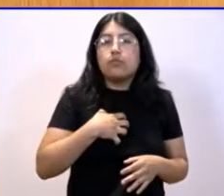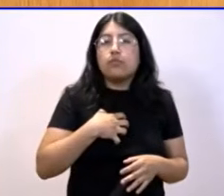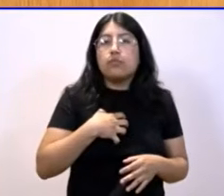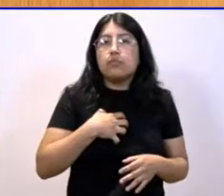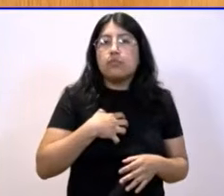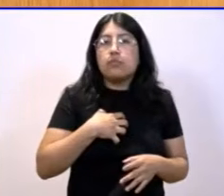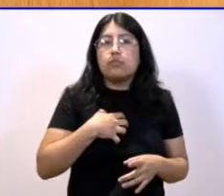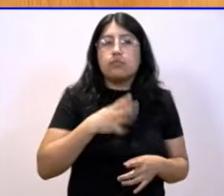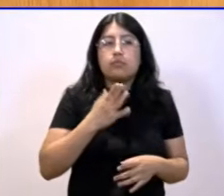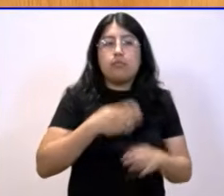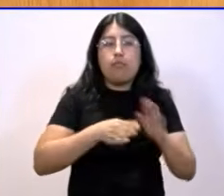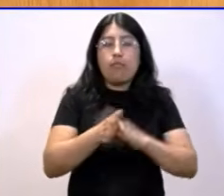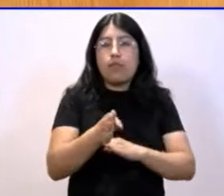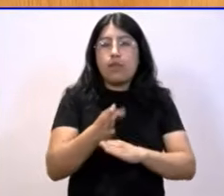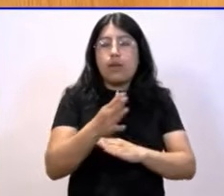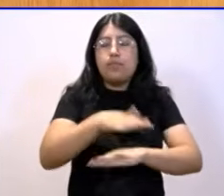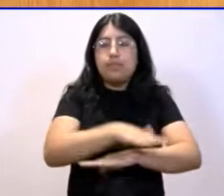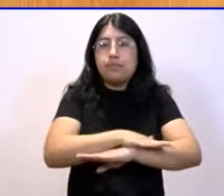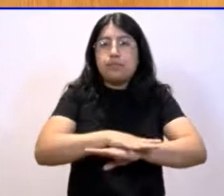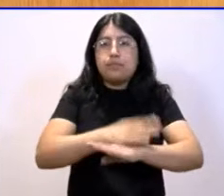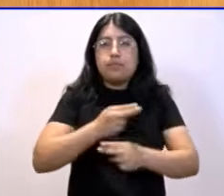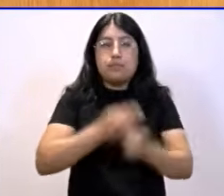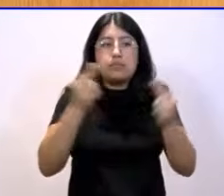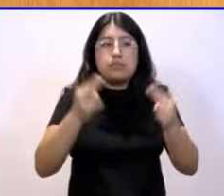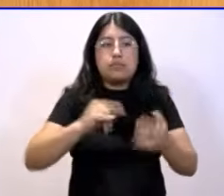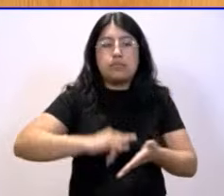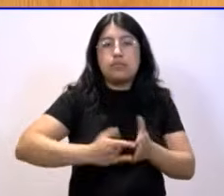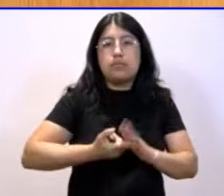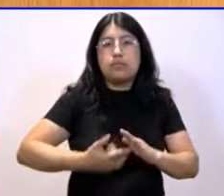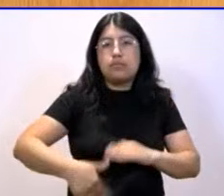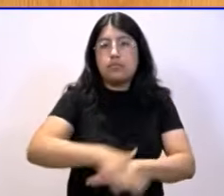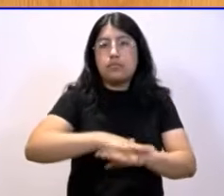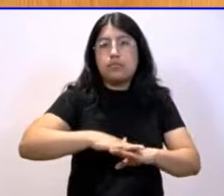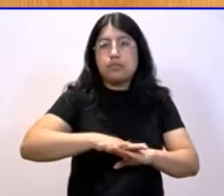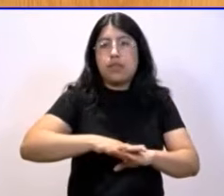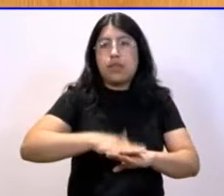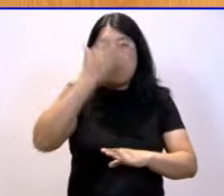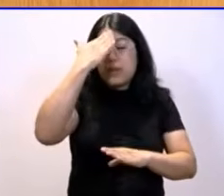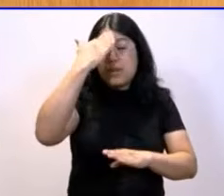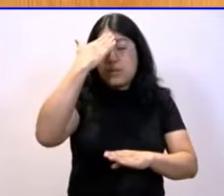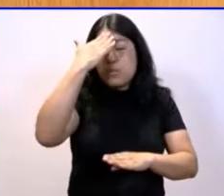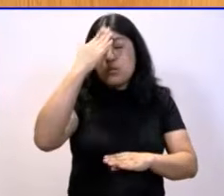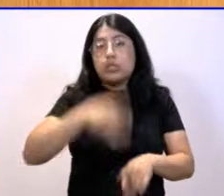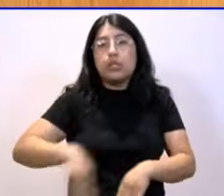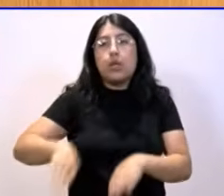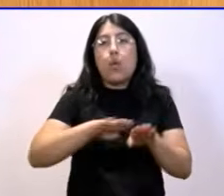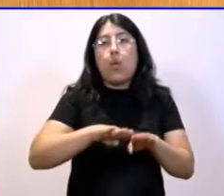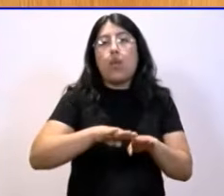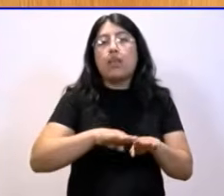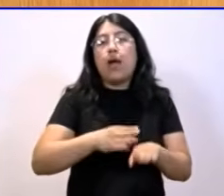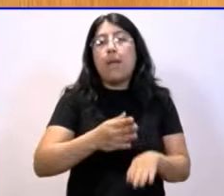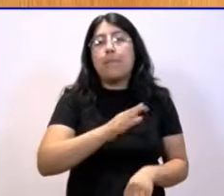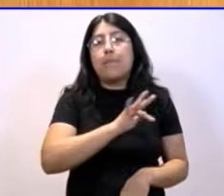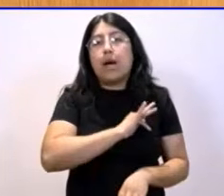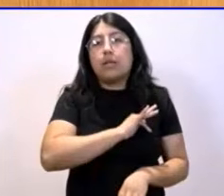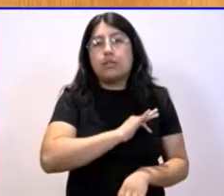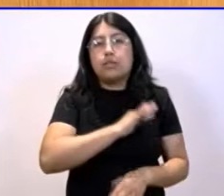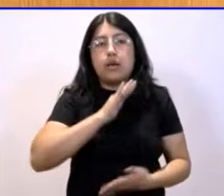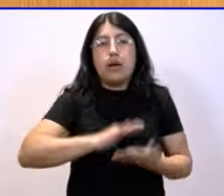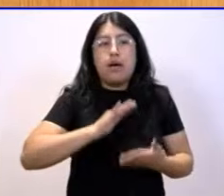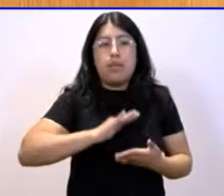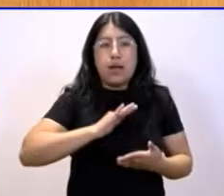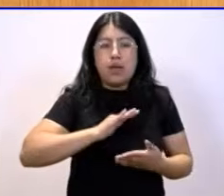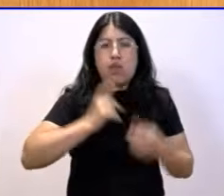con la Constitución acceden a la administración pública en un sistema basado en los principios de igualdad, mérito y capacidad, con muchísimo esfuerzo a la hora de preparar